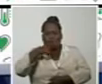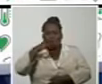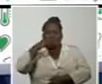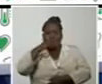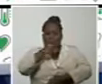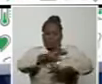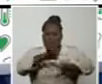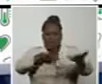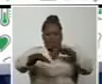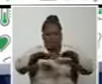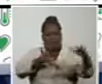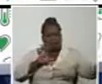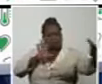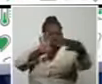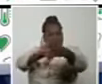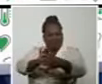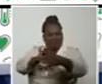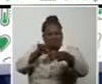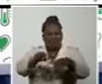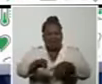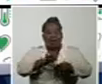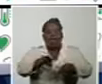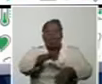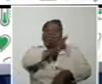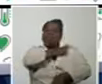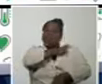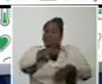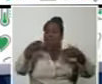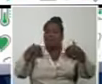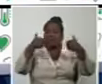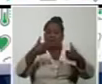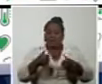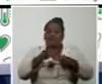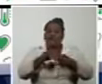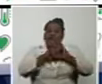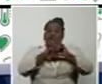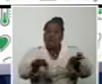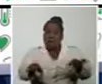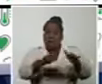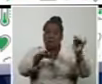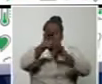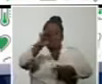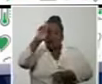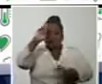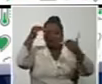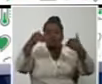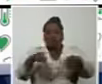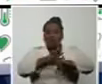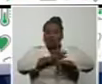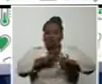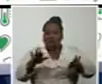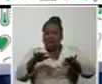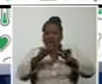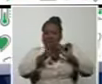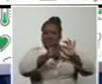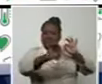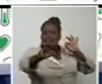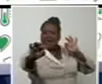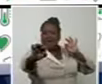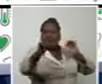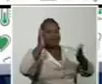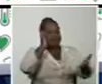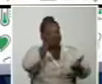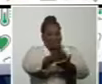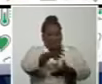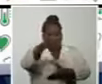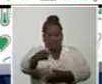Durán, director de epidemiología del MINSAP, y por eso cedo nuestra señal hasta allá. También la recibe Héctor